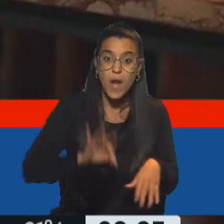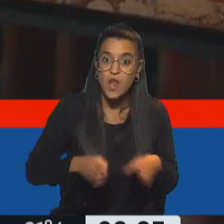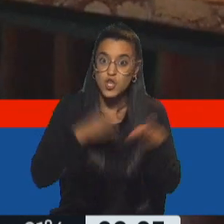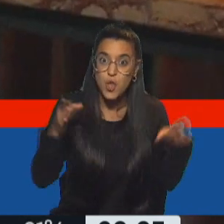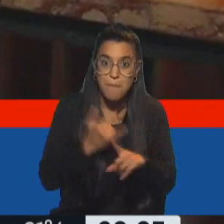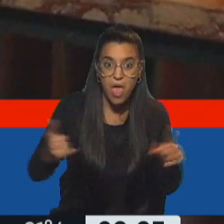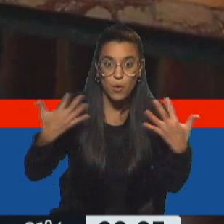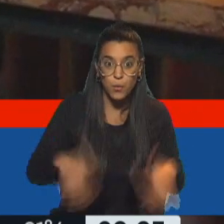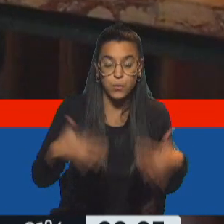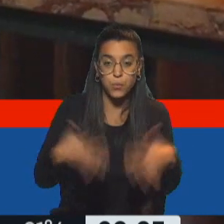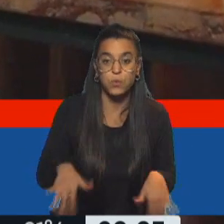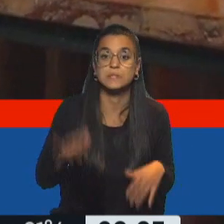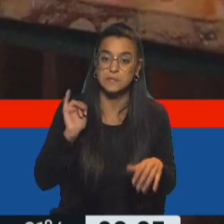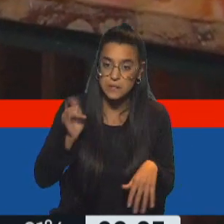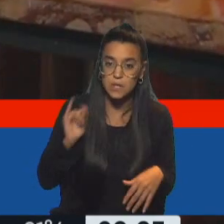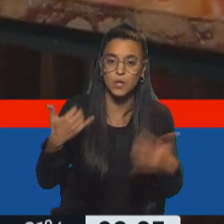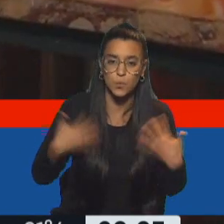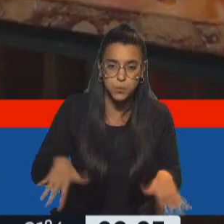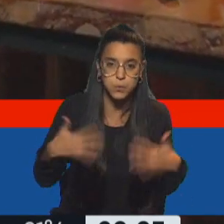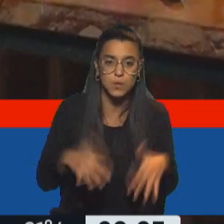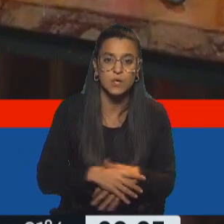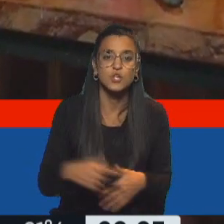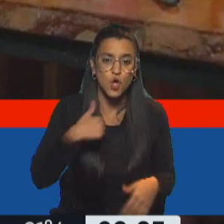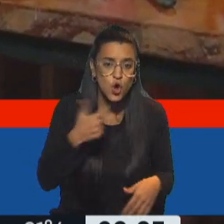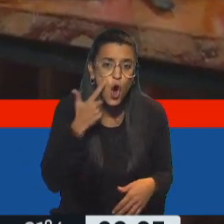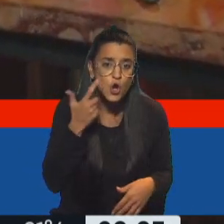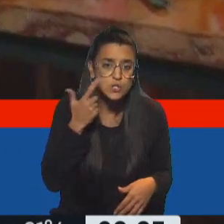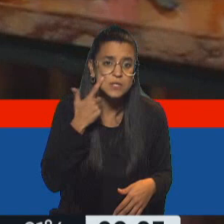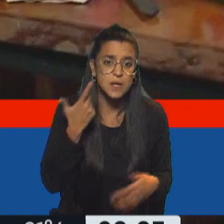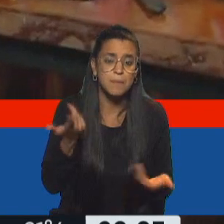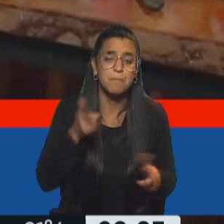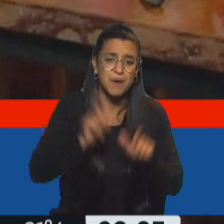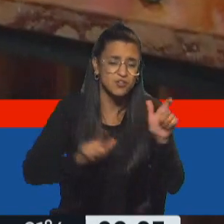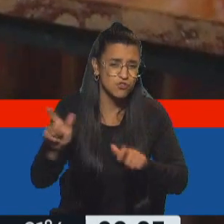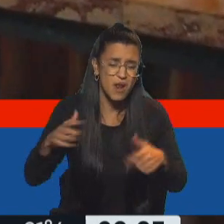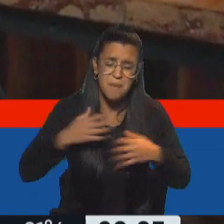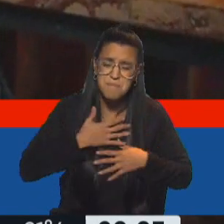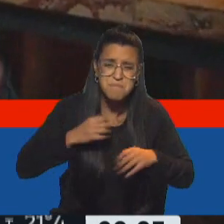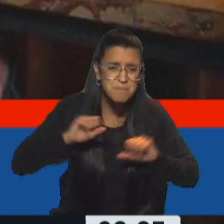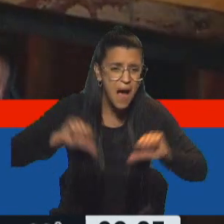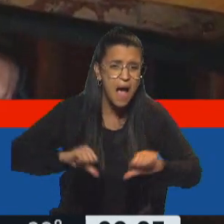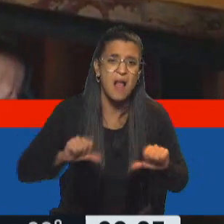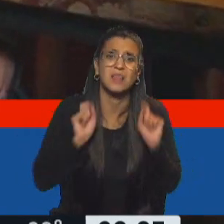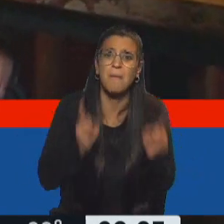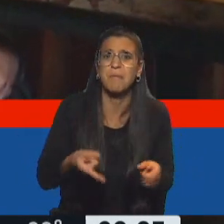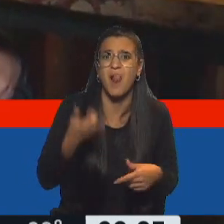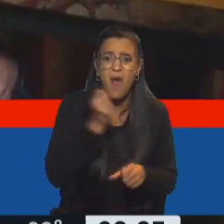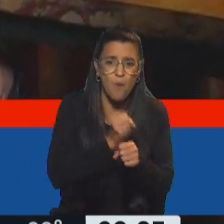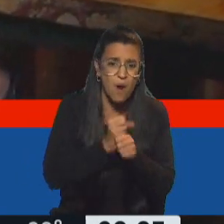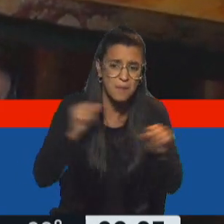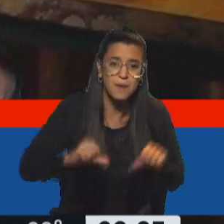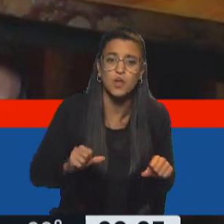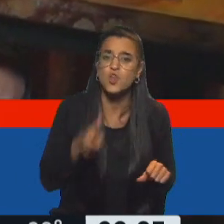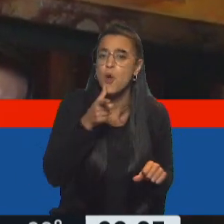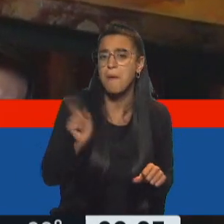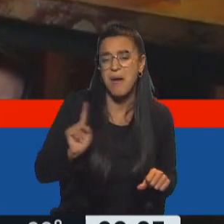duro, ¿no? Fue un año y medio duro, sí. Tengo conocidos que, bueno, la pasaron mal, sobre todo en lo laboral, así que no me parece